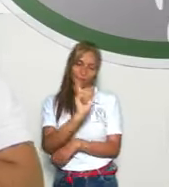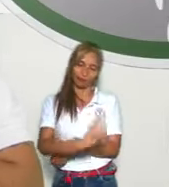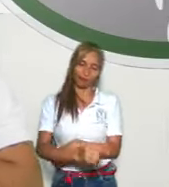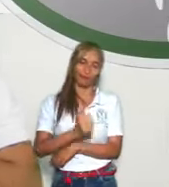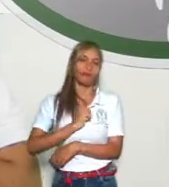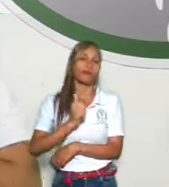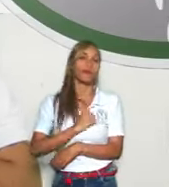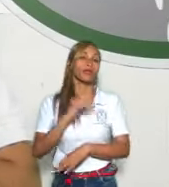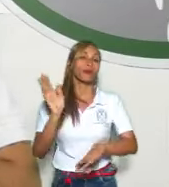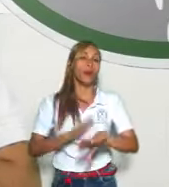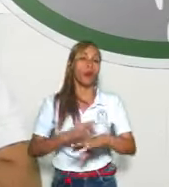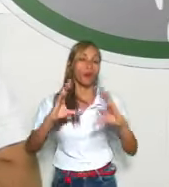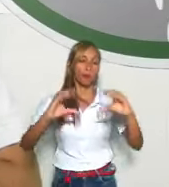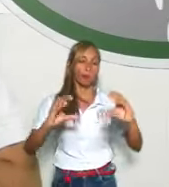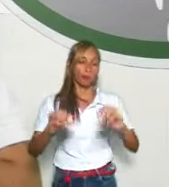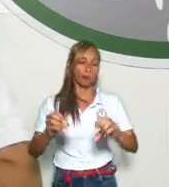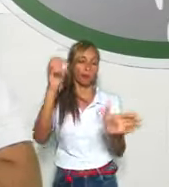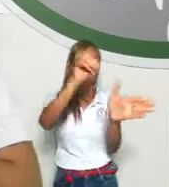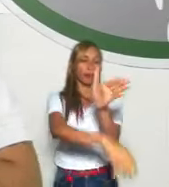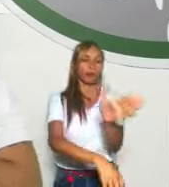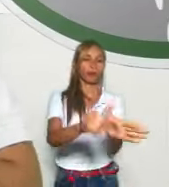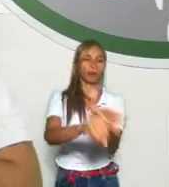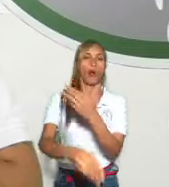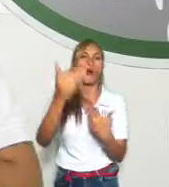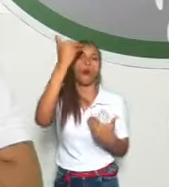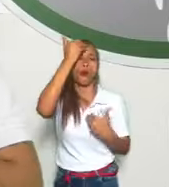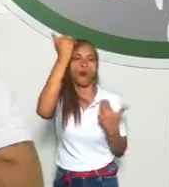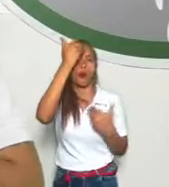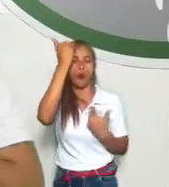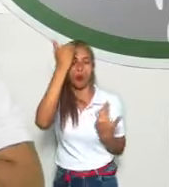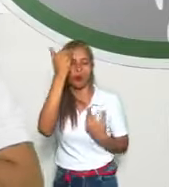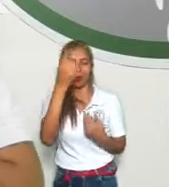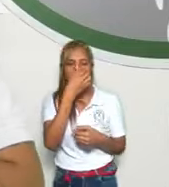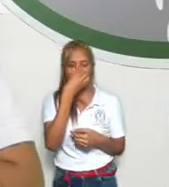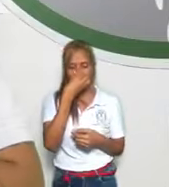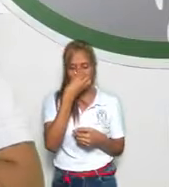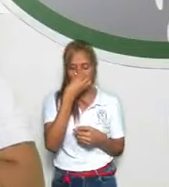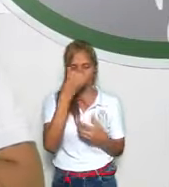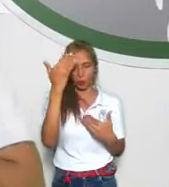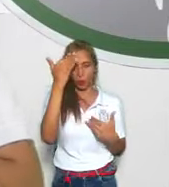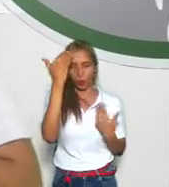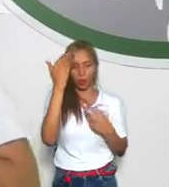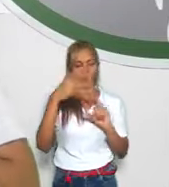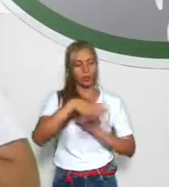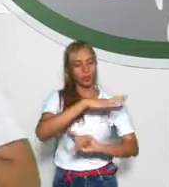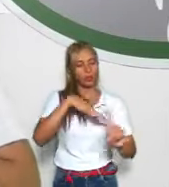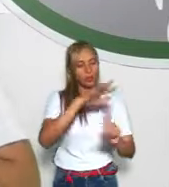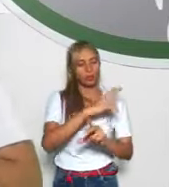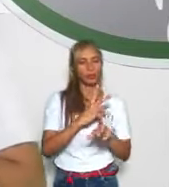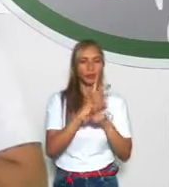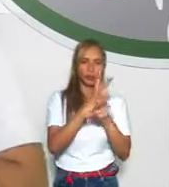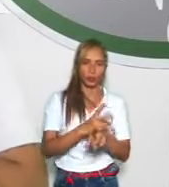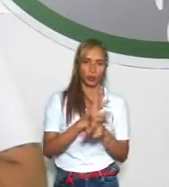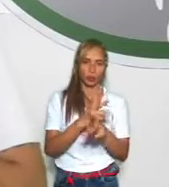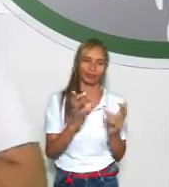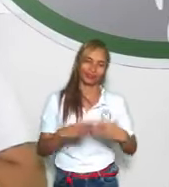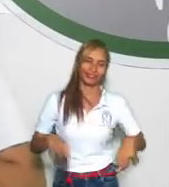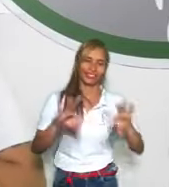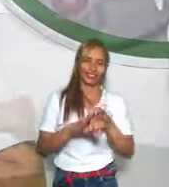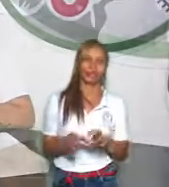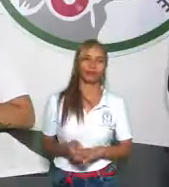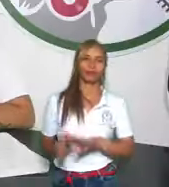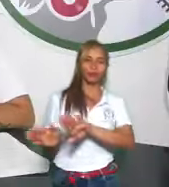no tenemos esa conciencia ciudadana de cuidar nuestro entorno. Entonces, continuemos con más noticias